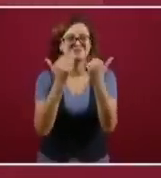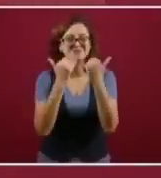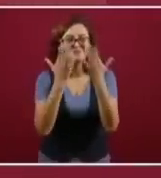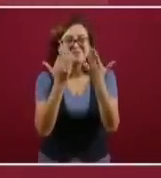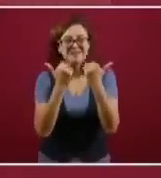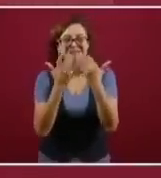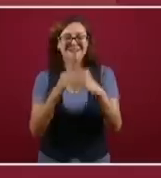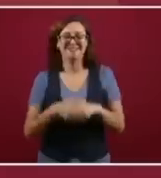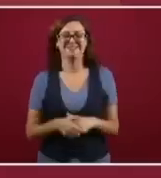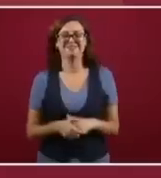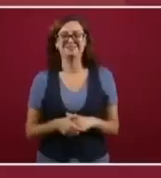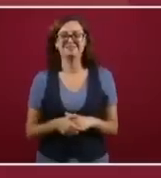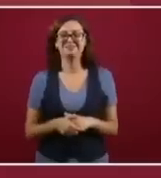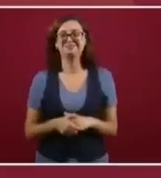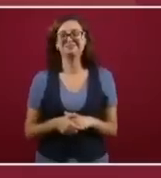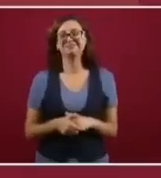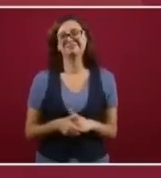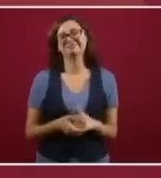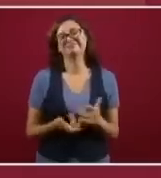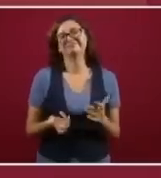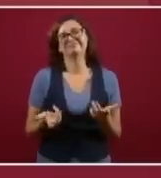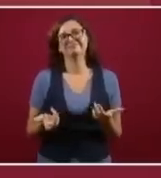y se